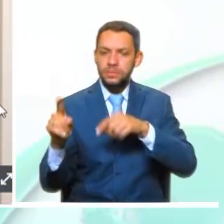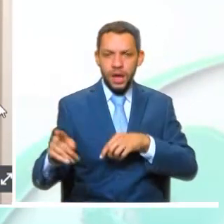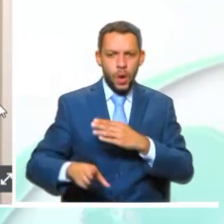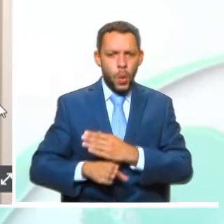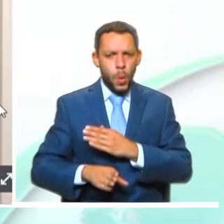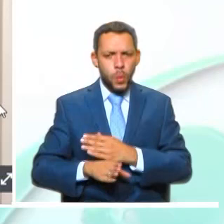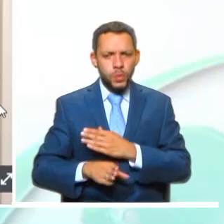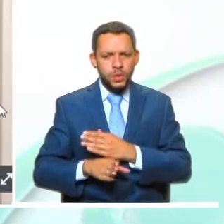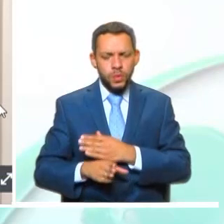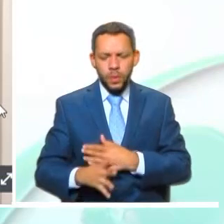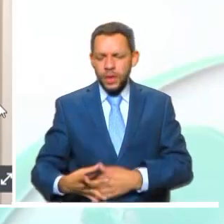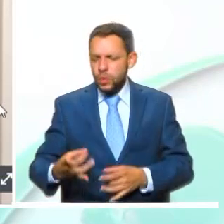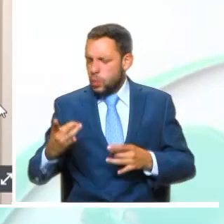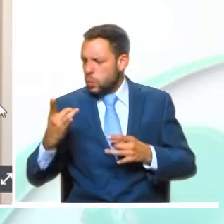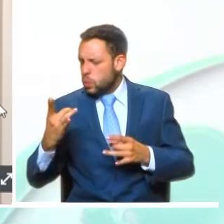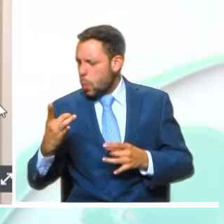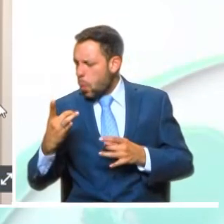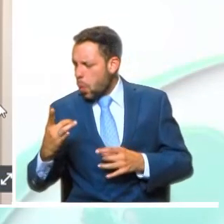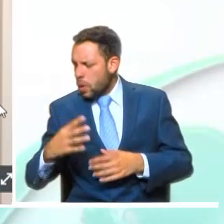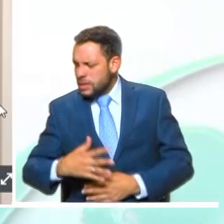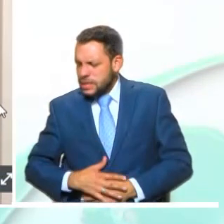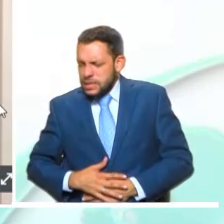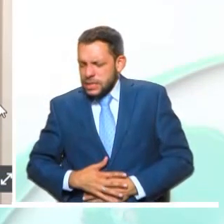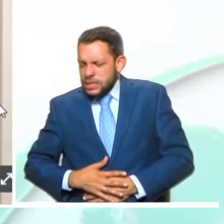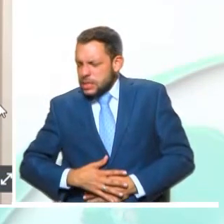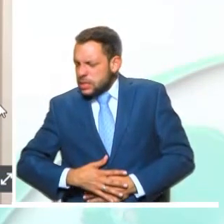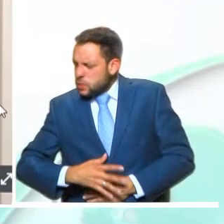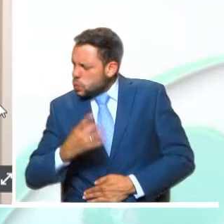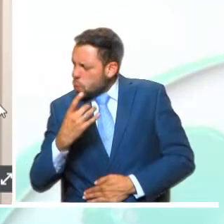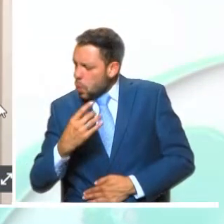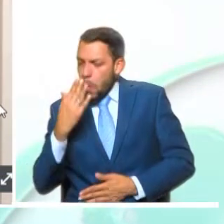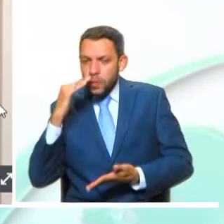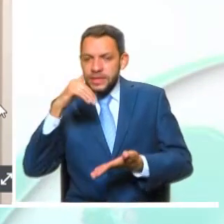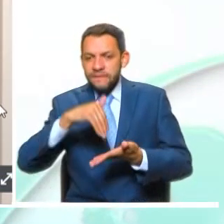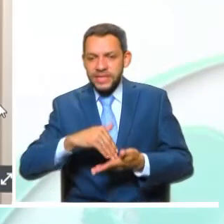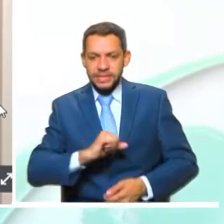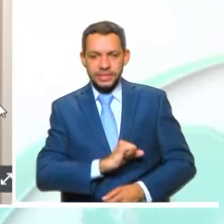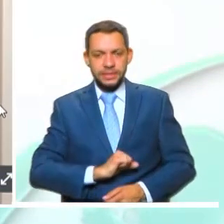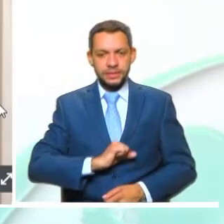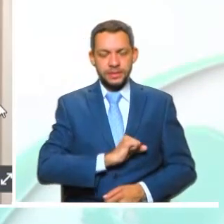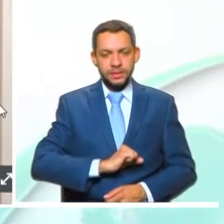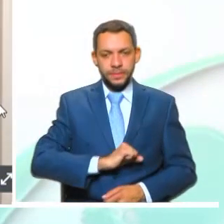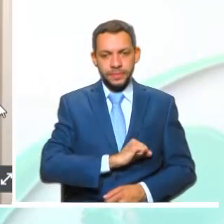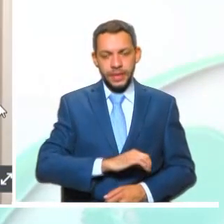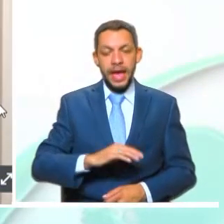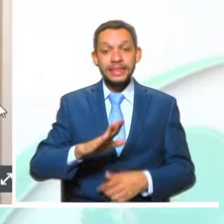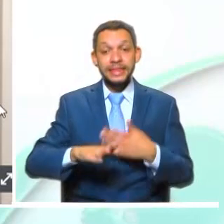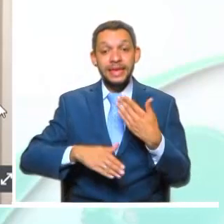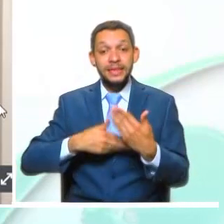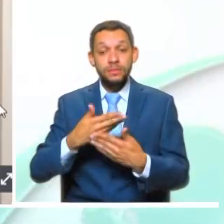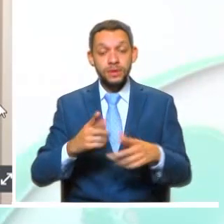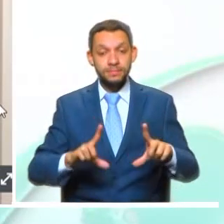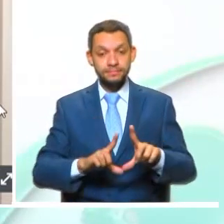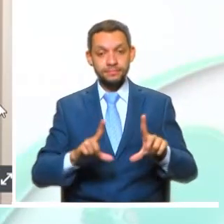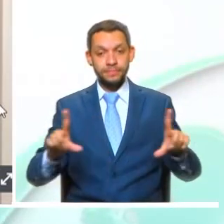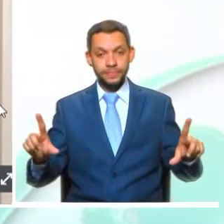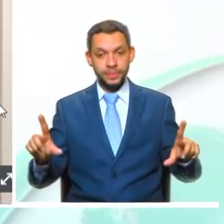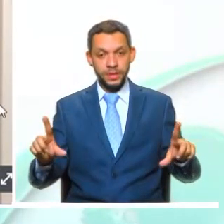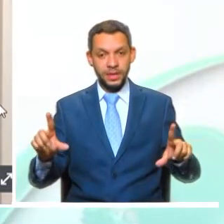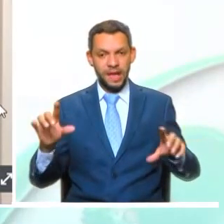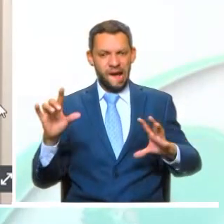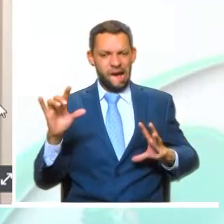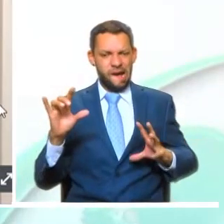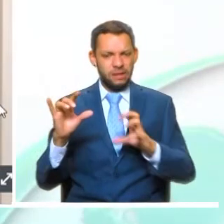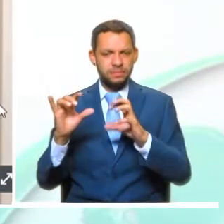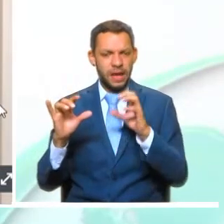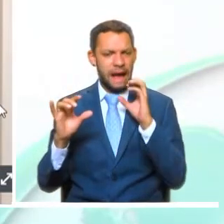empezó a dar mucho más seguido y se hizo otra ecografía en esa grafía le encuentra un tumor severo en